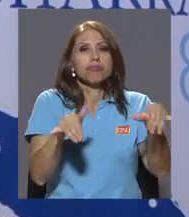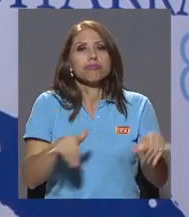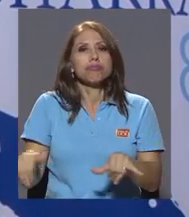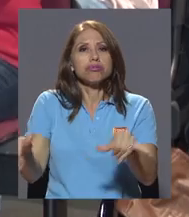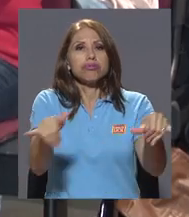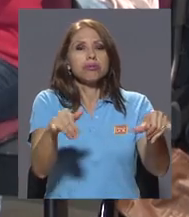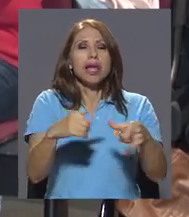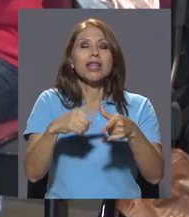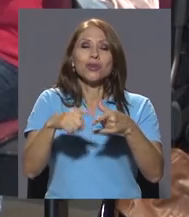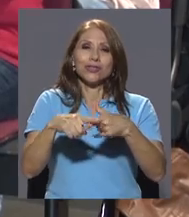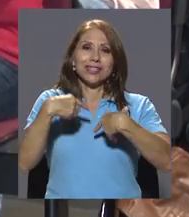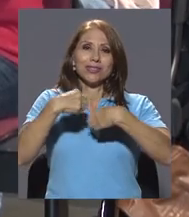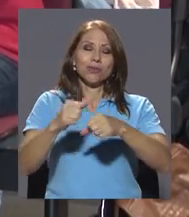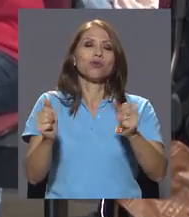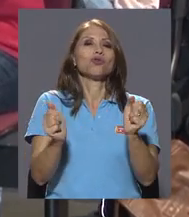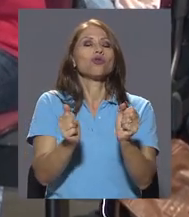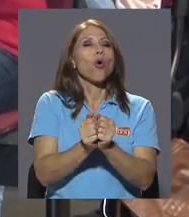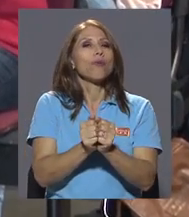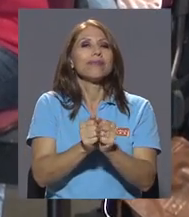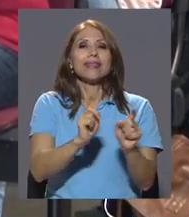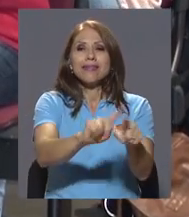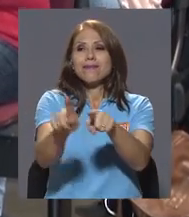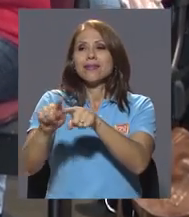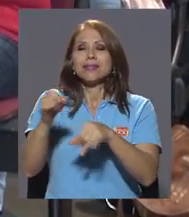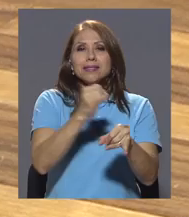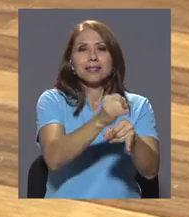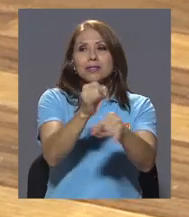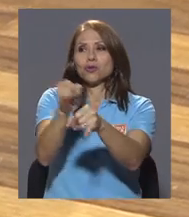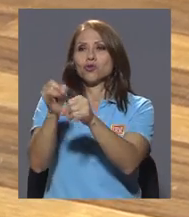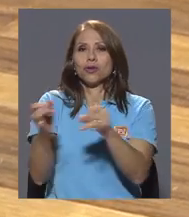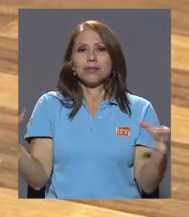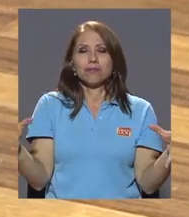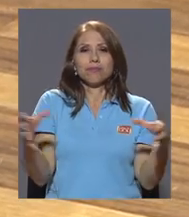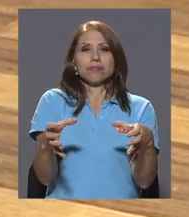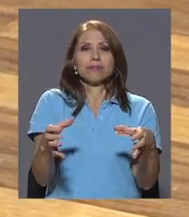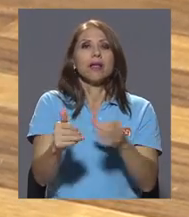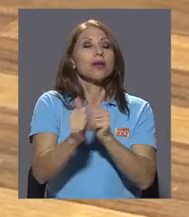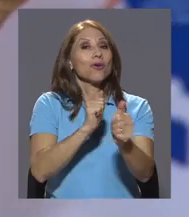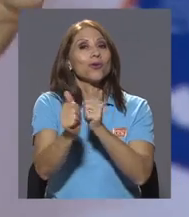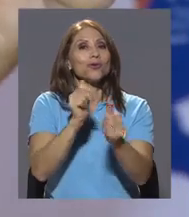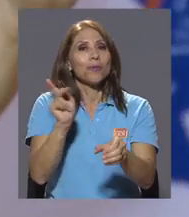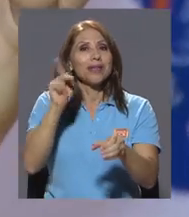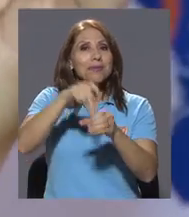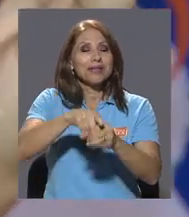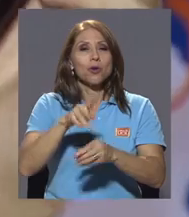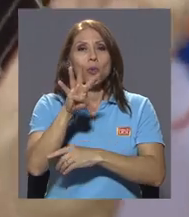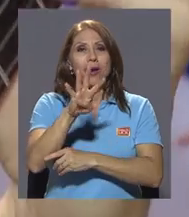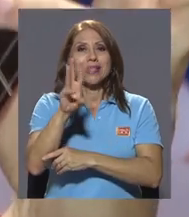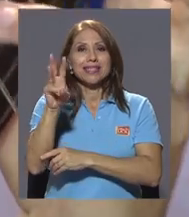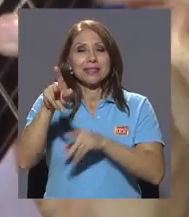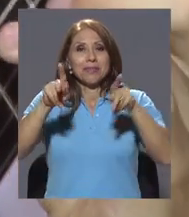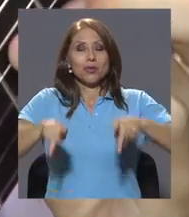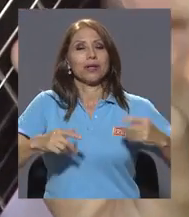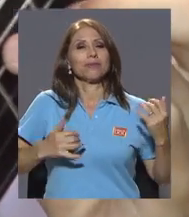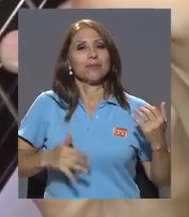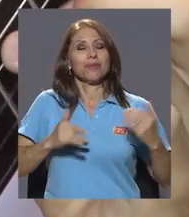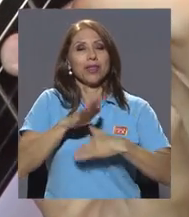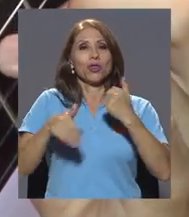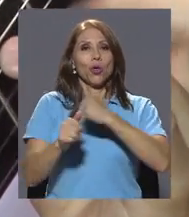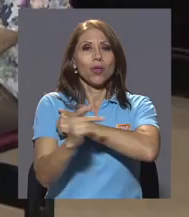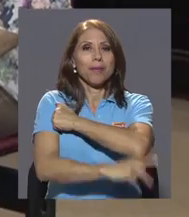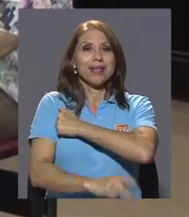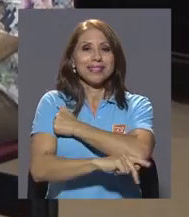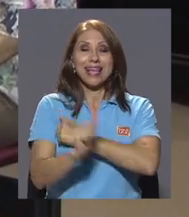con un carácter interinstitucional. En el concurso participaron 46 guitarristas de todo el país. 13 de ellos